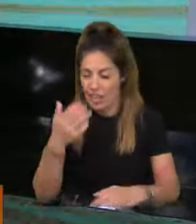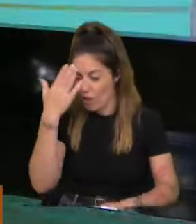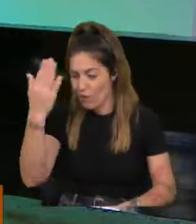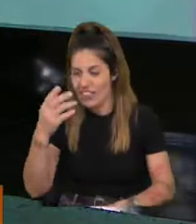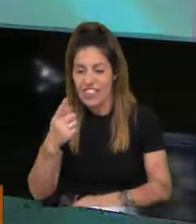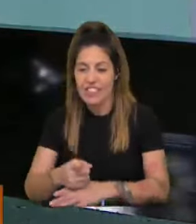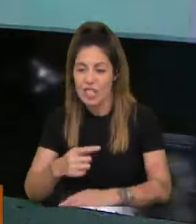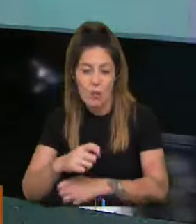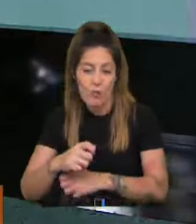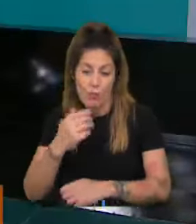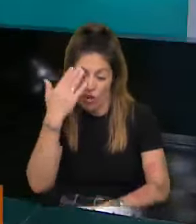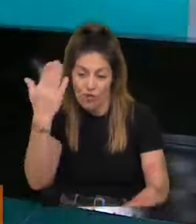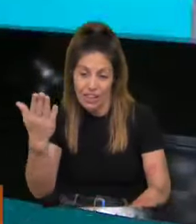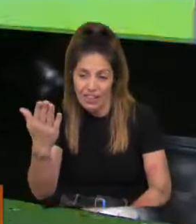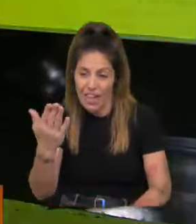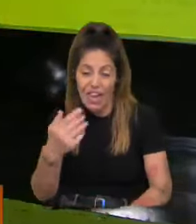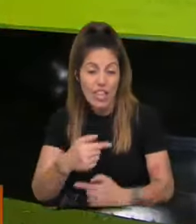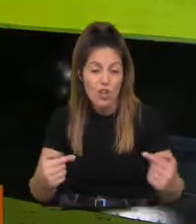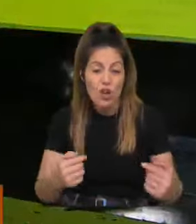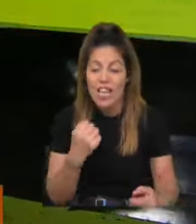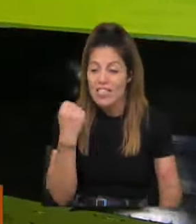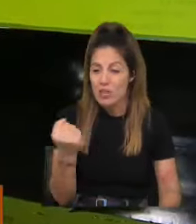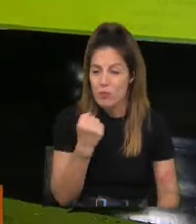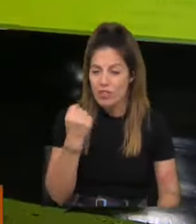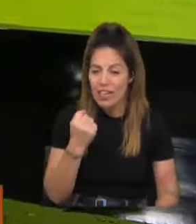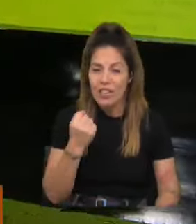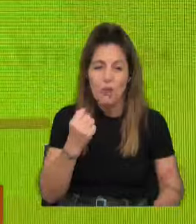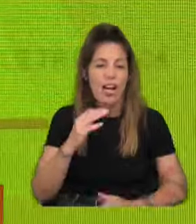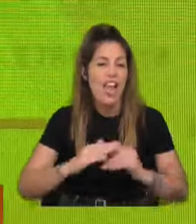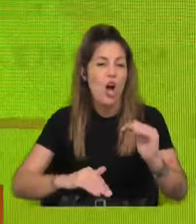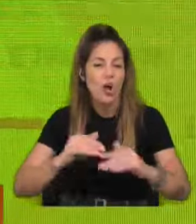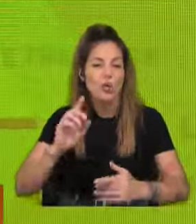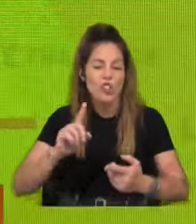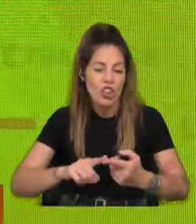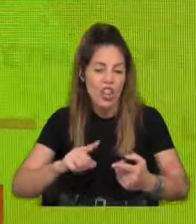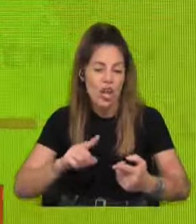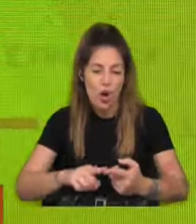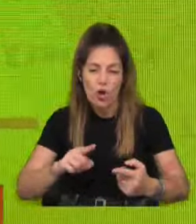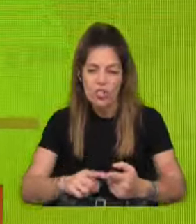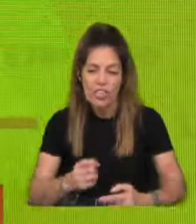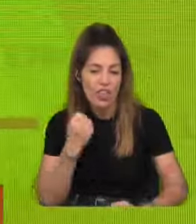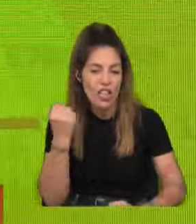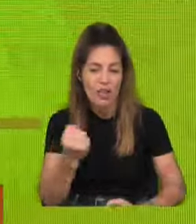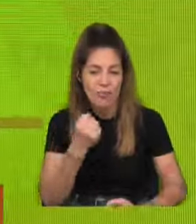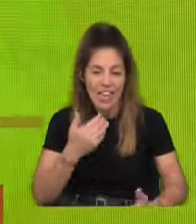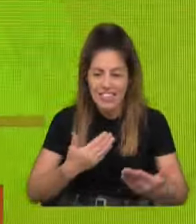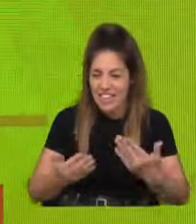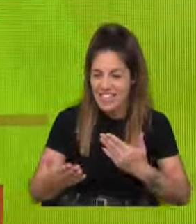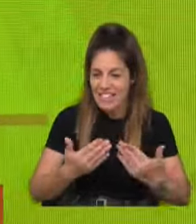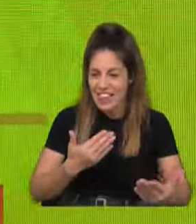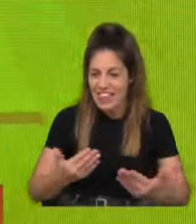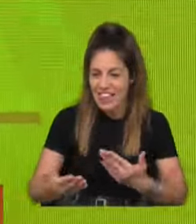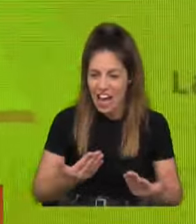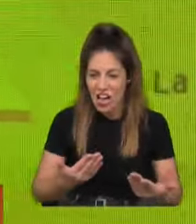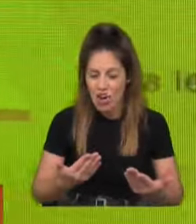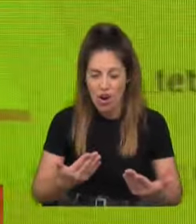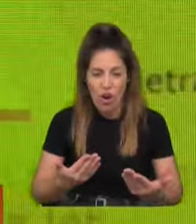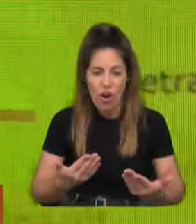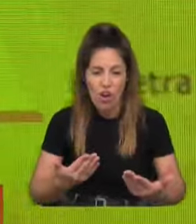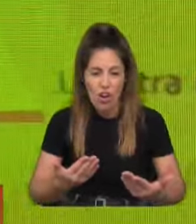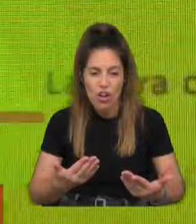frente amplio y estas son cosas importantes porque en la construcción de los consensos tan importantes y ese diálogo En definitiva de carácter